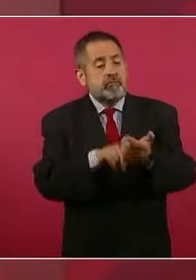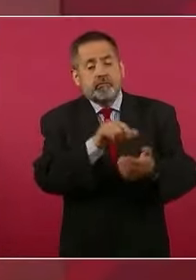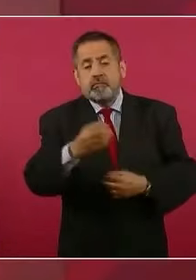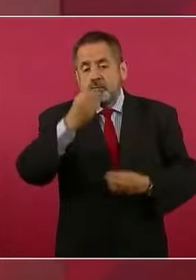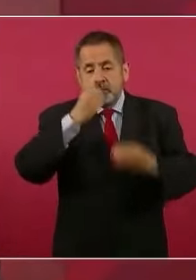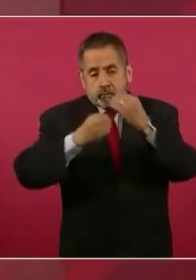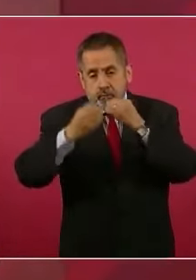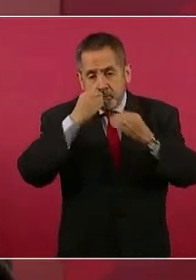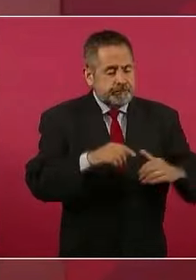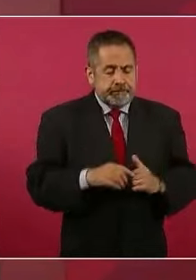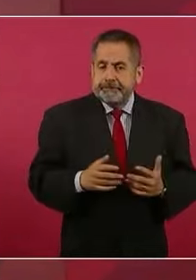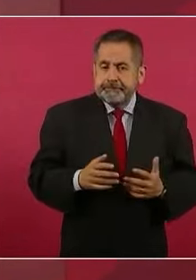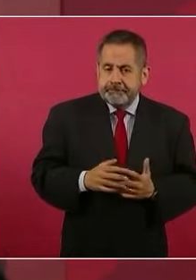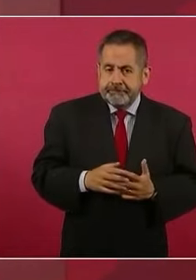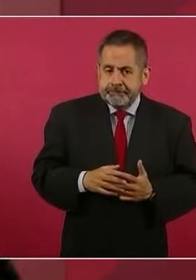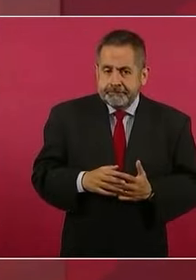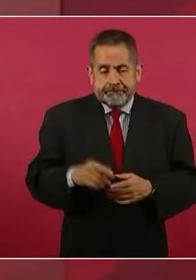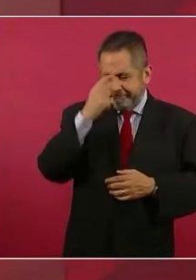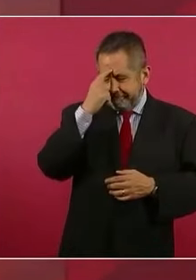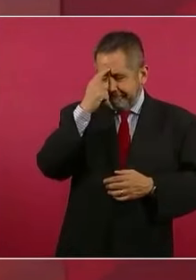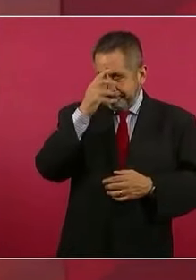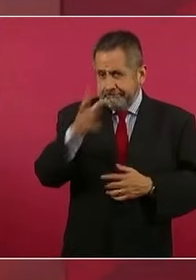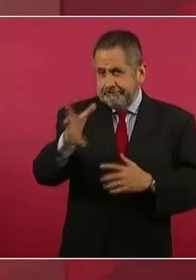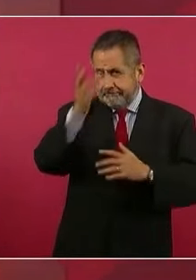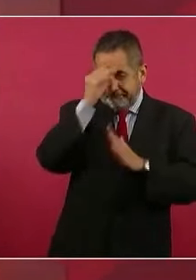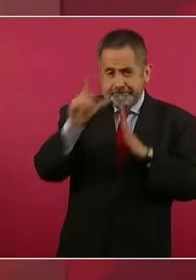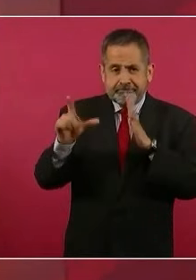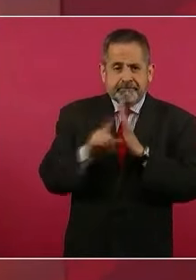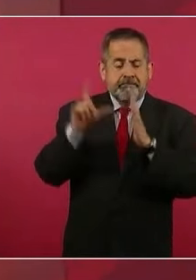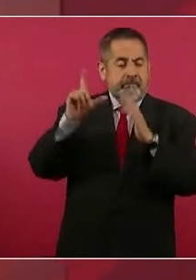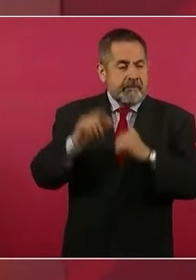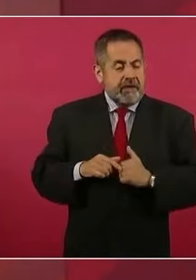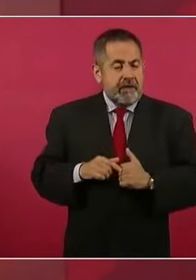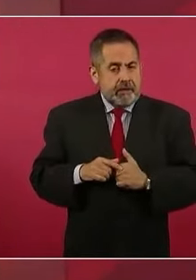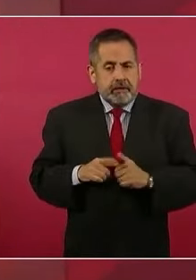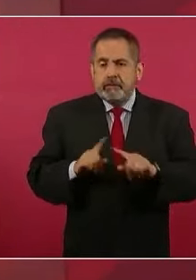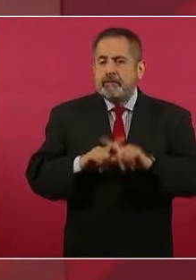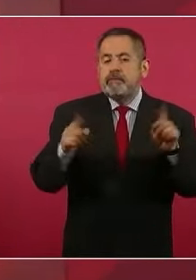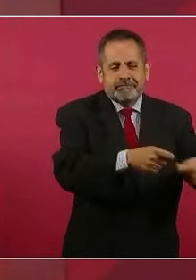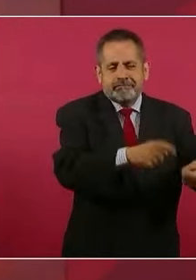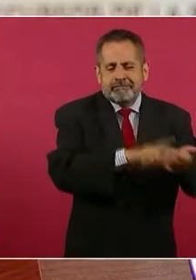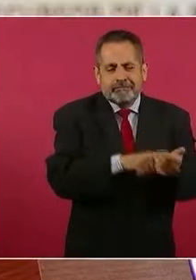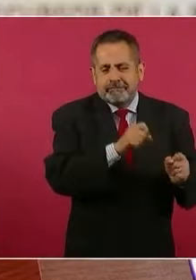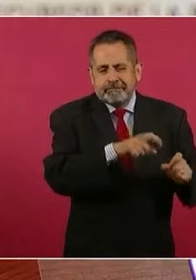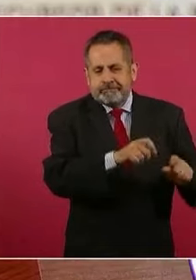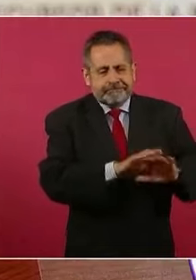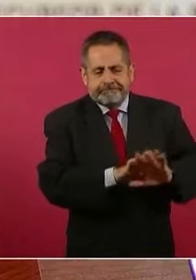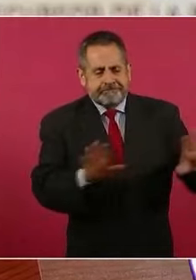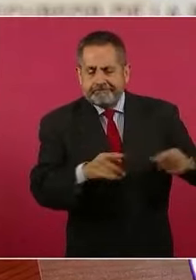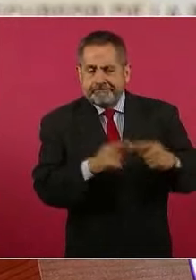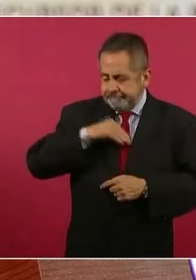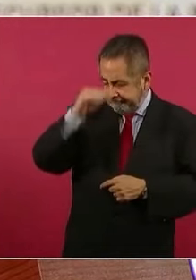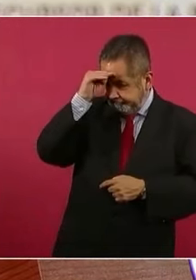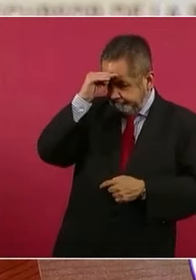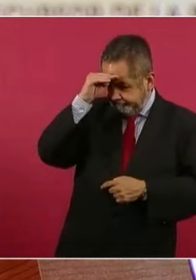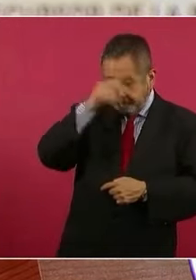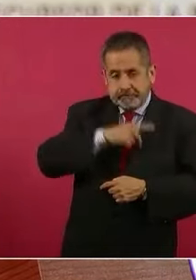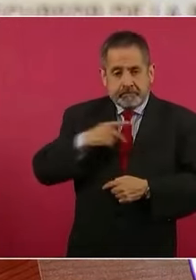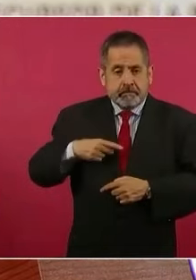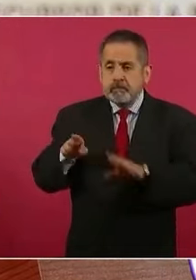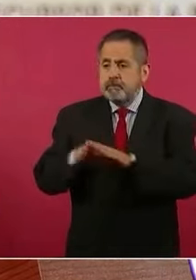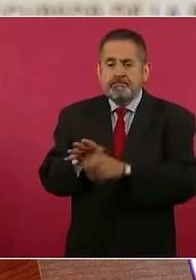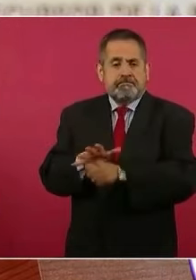alimentos. La gran lección de estas crisis, que se contrapone con el pensamiento neoliberal, es que debemos de buscar